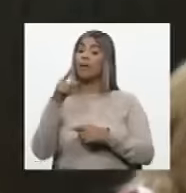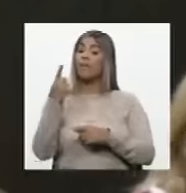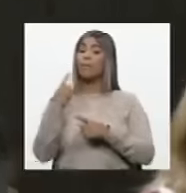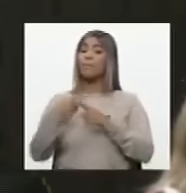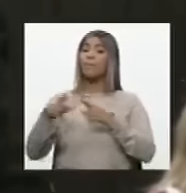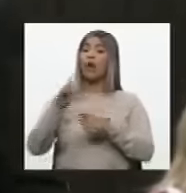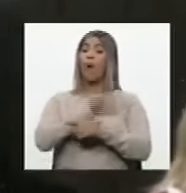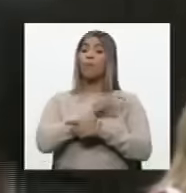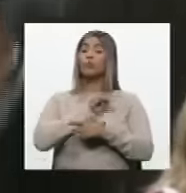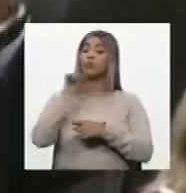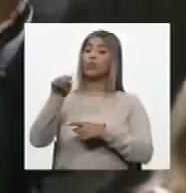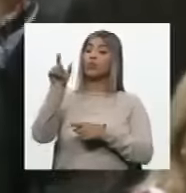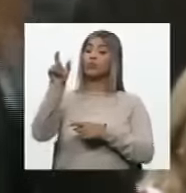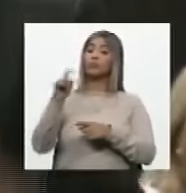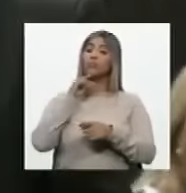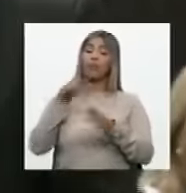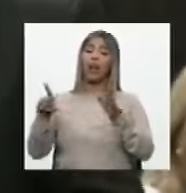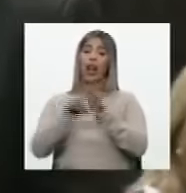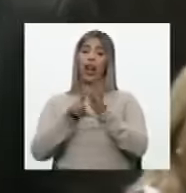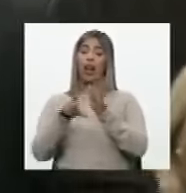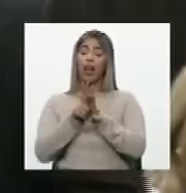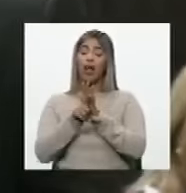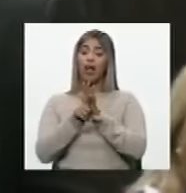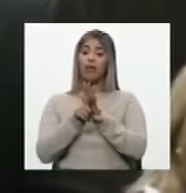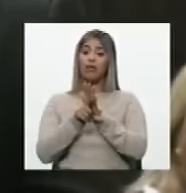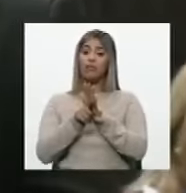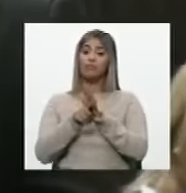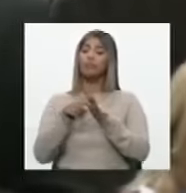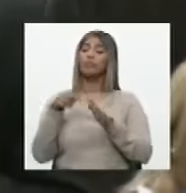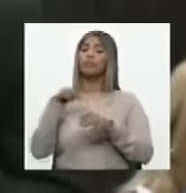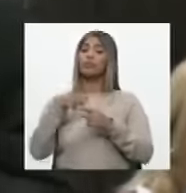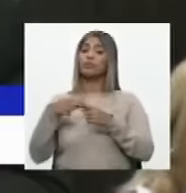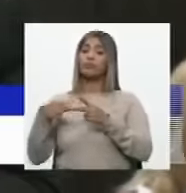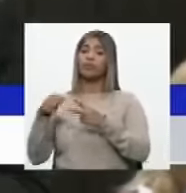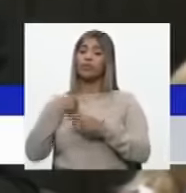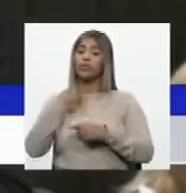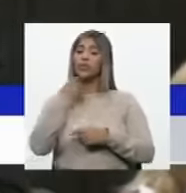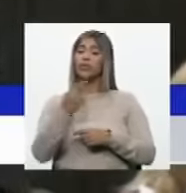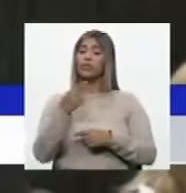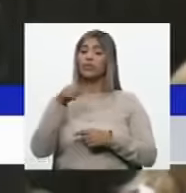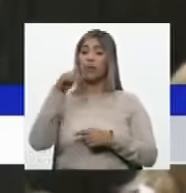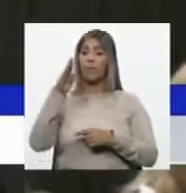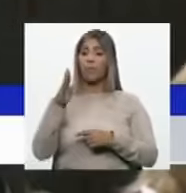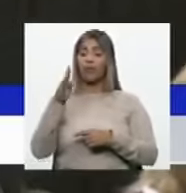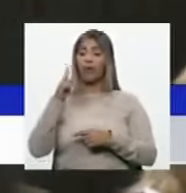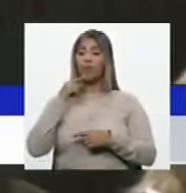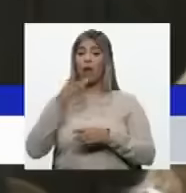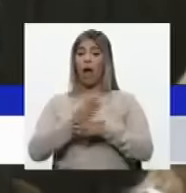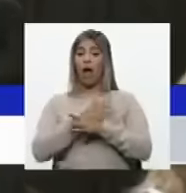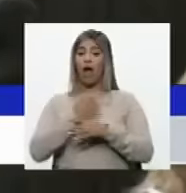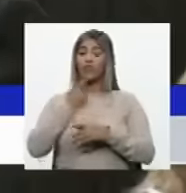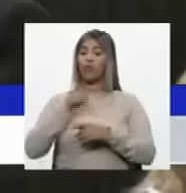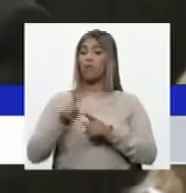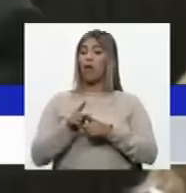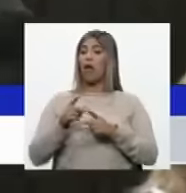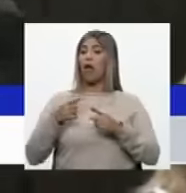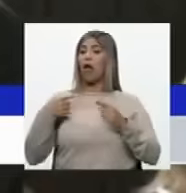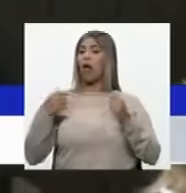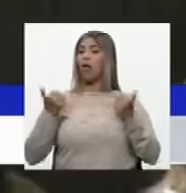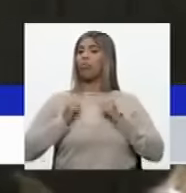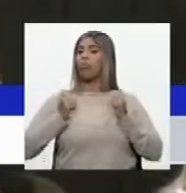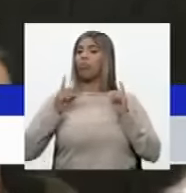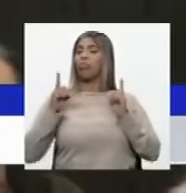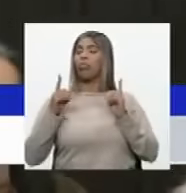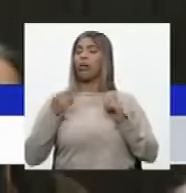la posición que ustedes tenían con la ley de hidrocarburos. Y dice Betancourt en su clásico cinismo, una cosa es lo